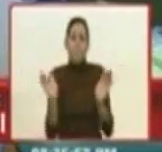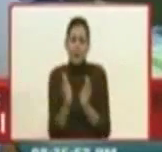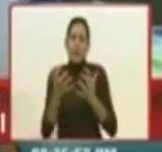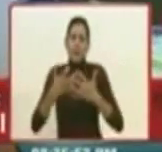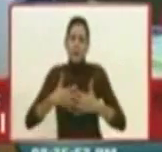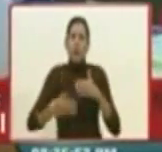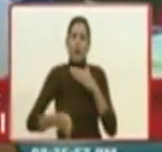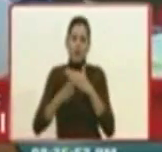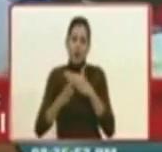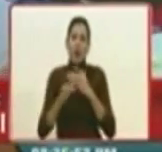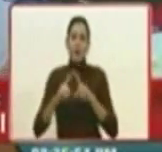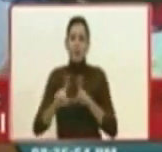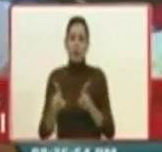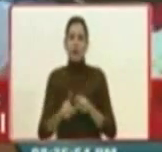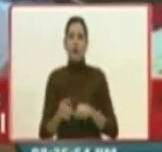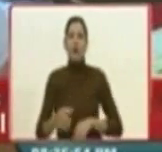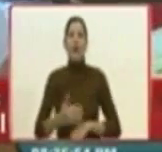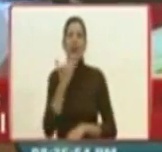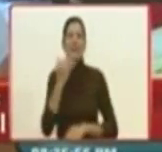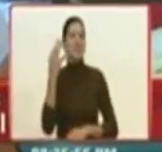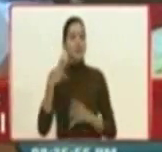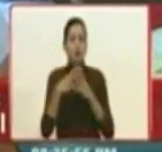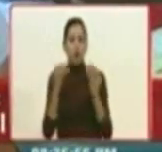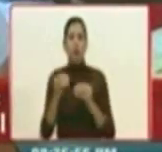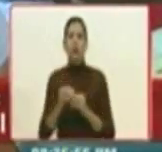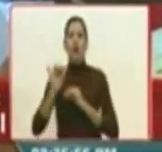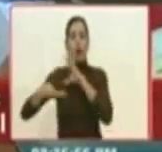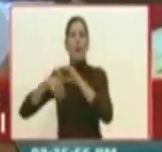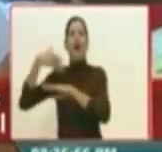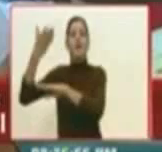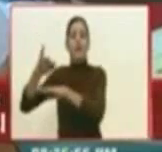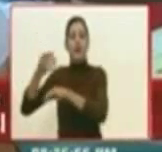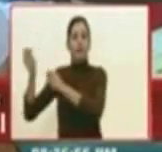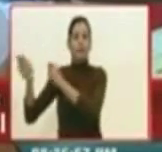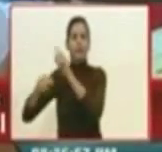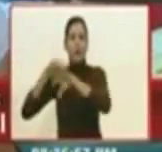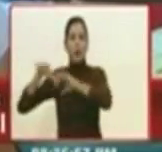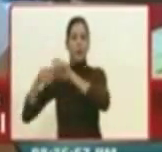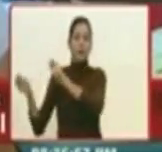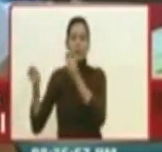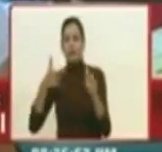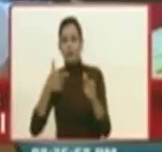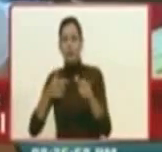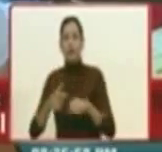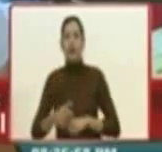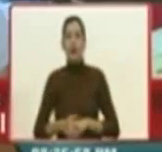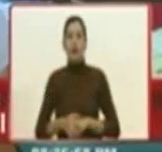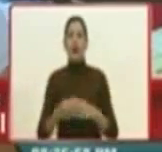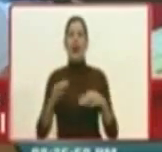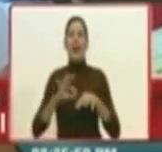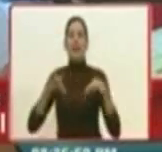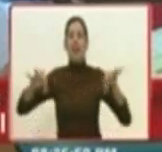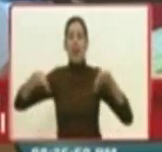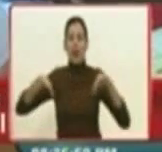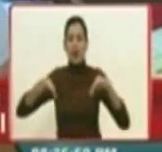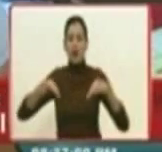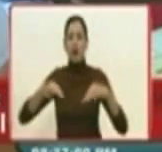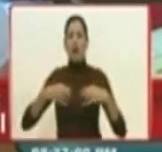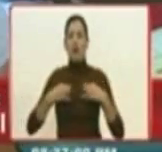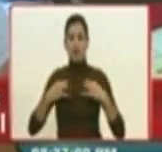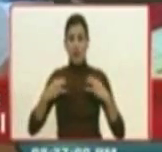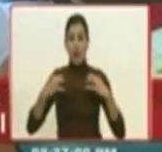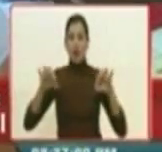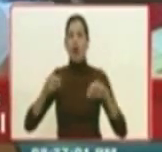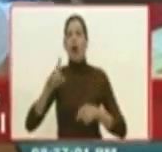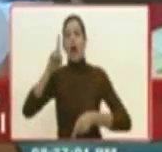cuanto a materia prima. La mayor cantidad viene importada, viene de otros territorios, lo que significa que de alguna